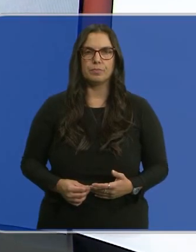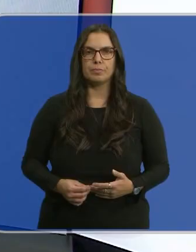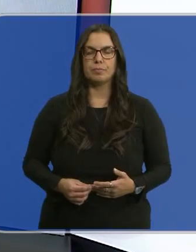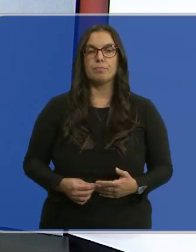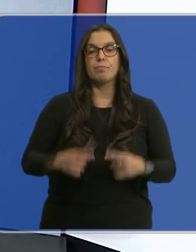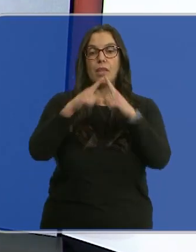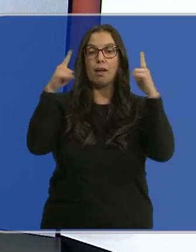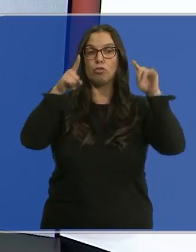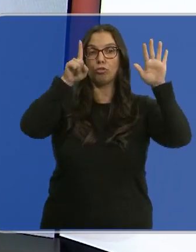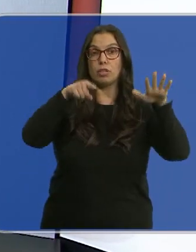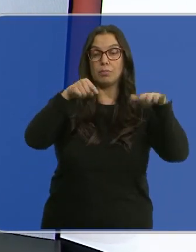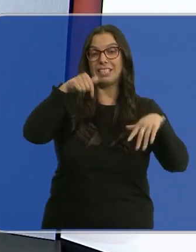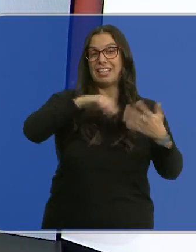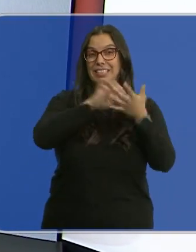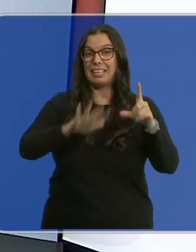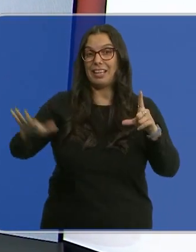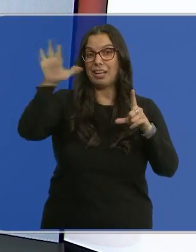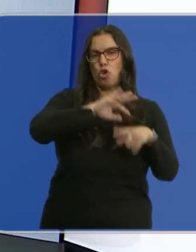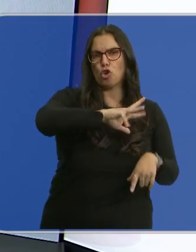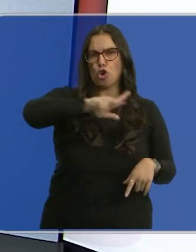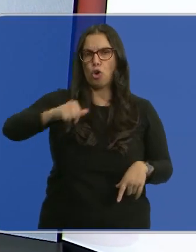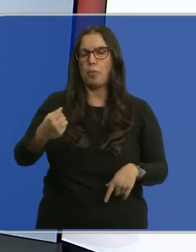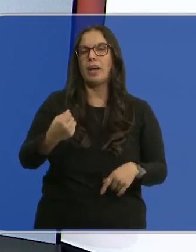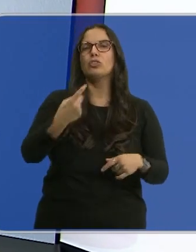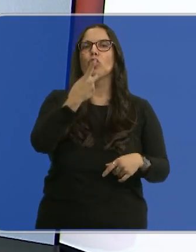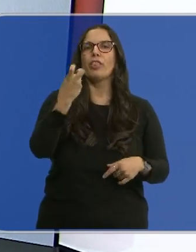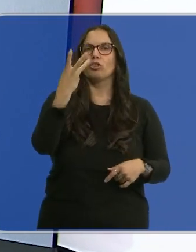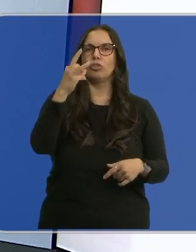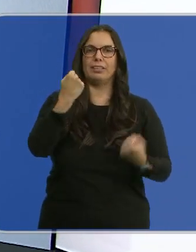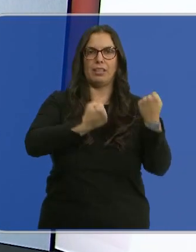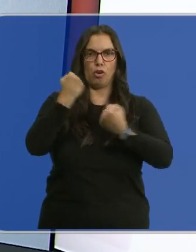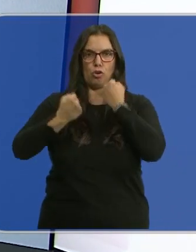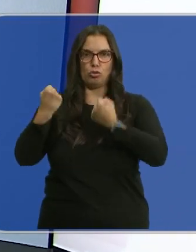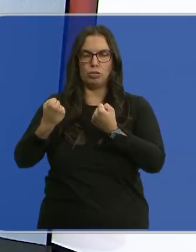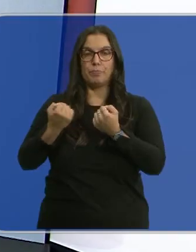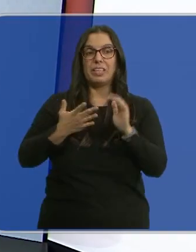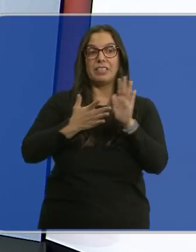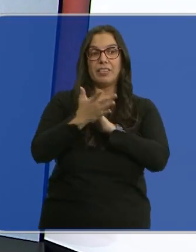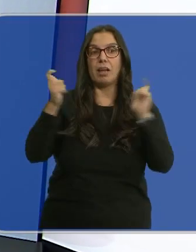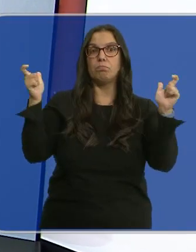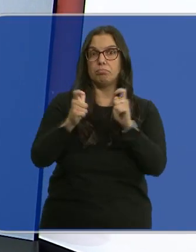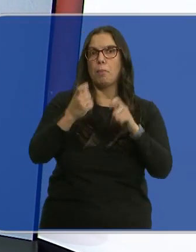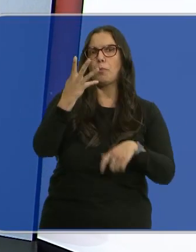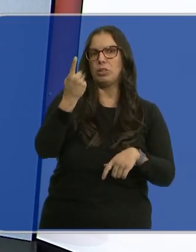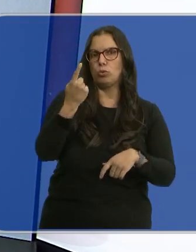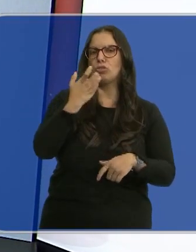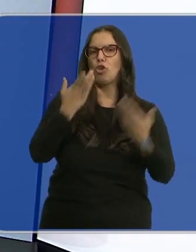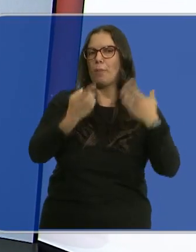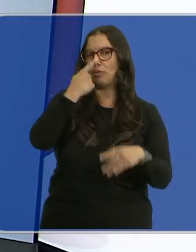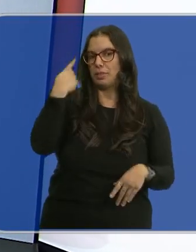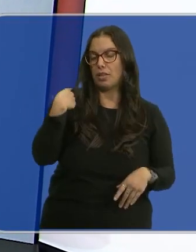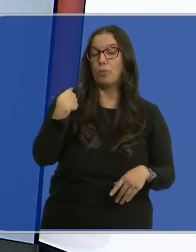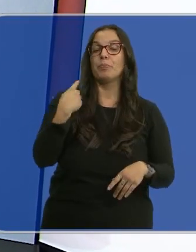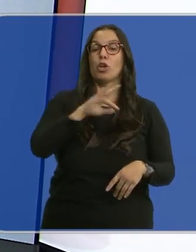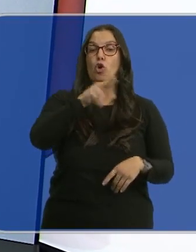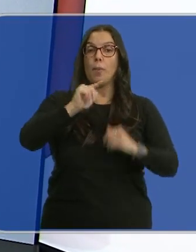En la primera mitad del año se robaron en Castilla y León 230 coches. Son 41 vehículos menos que en el mismo periodo del año pasado. Esa bajada de